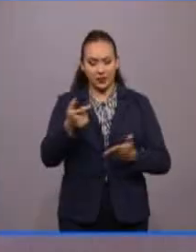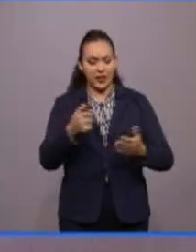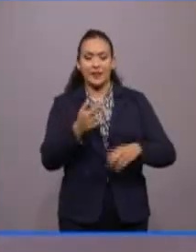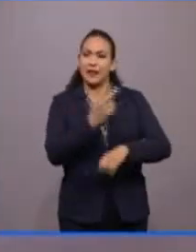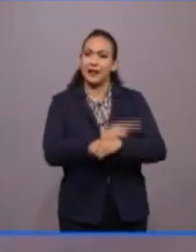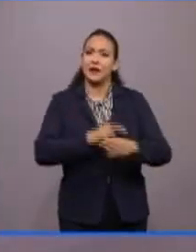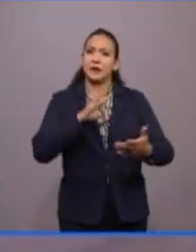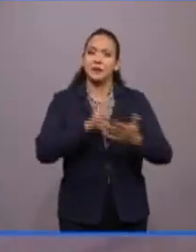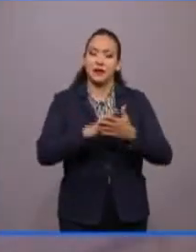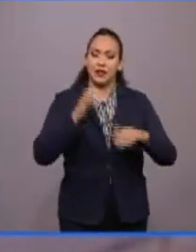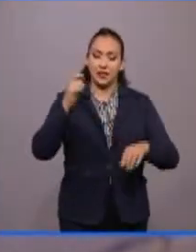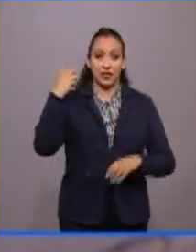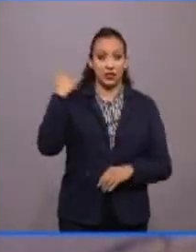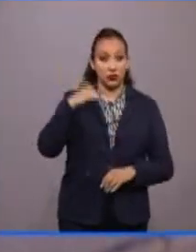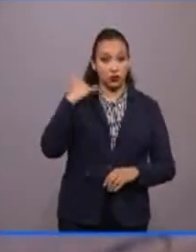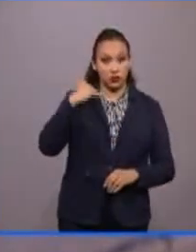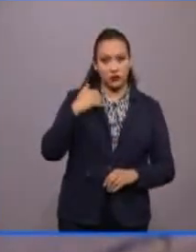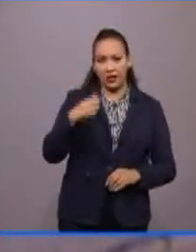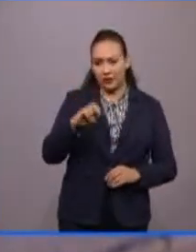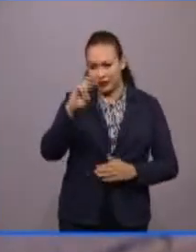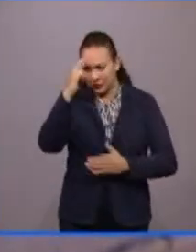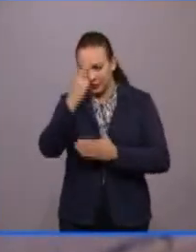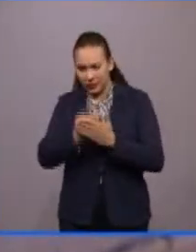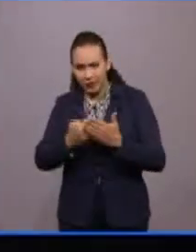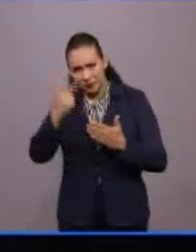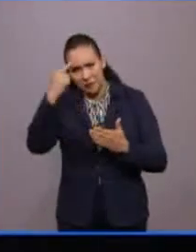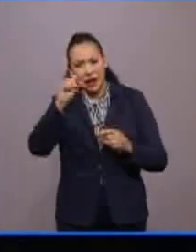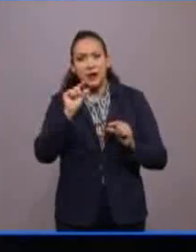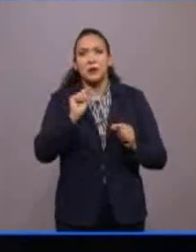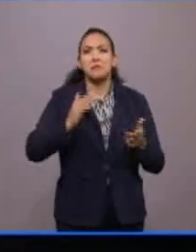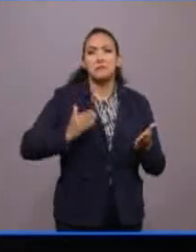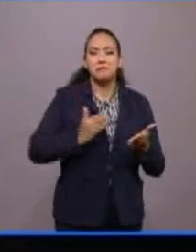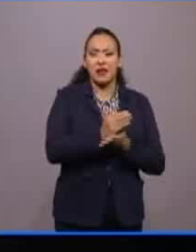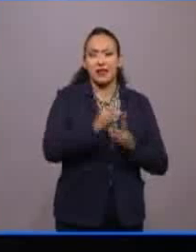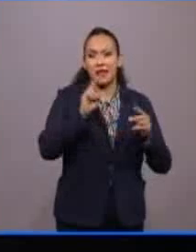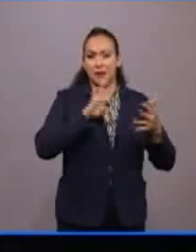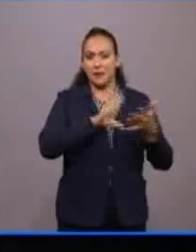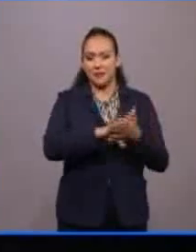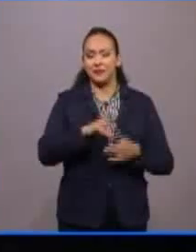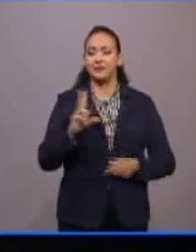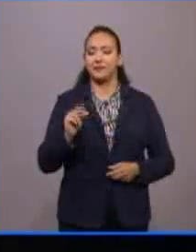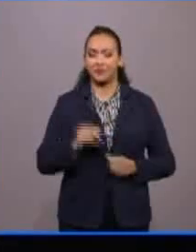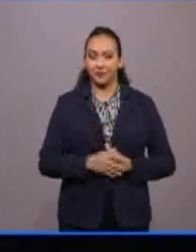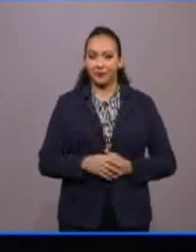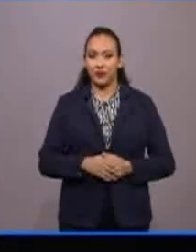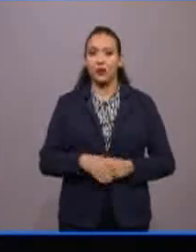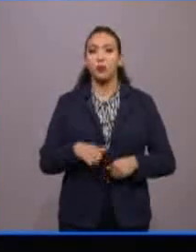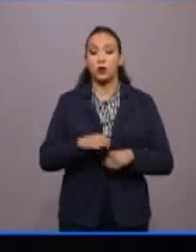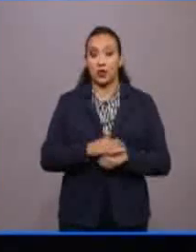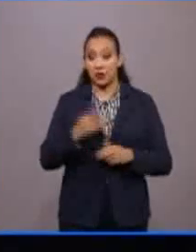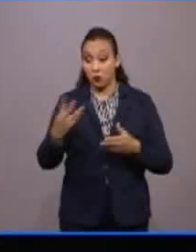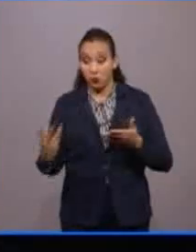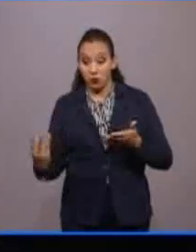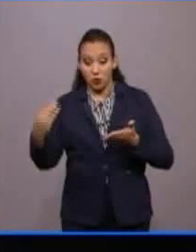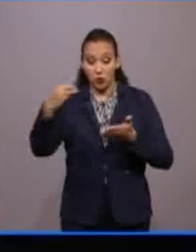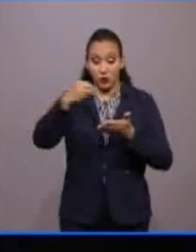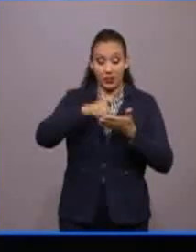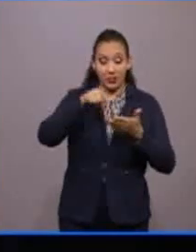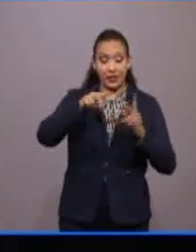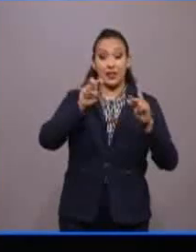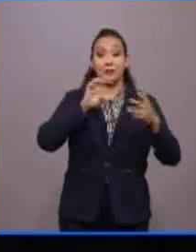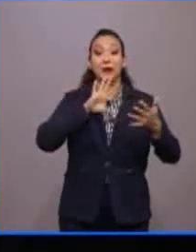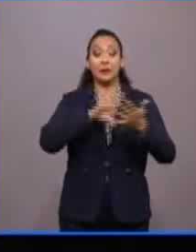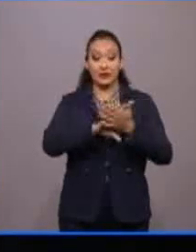Código Penal de Yucatán, no viola el principio de mínima intervención en materia penal. Precisó que su inclusión en la rama penal